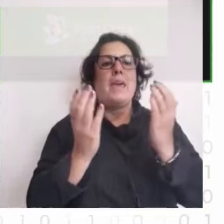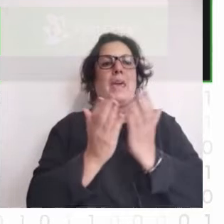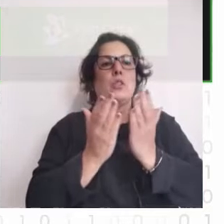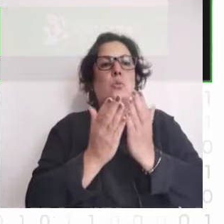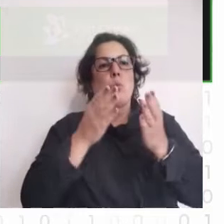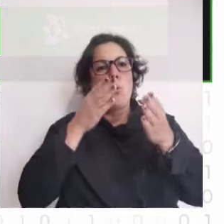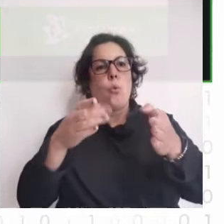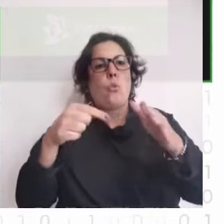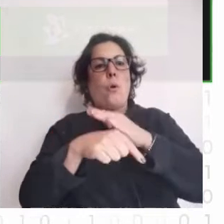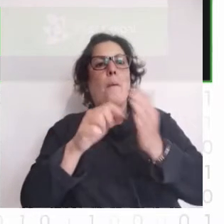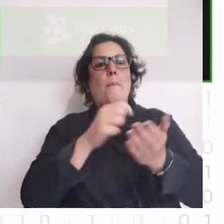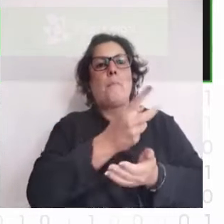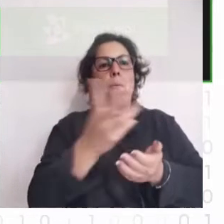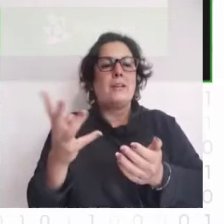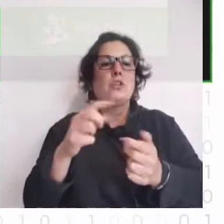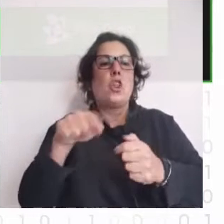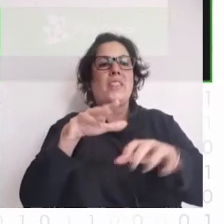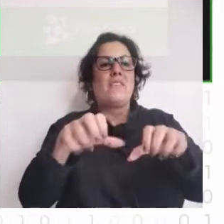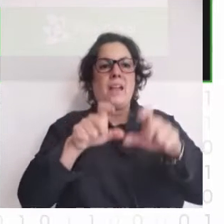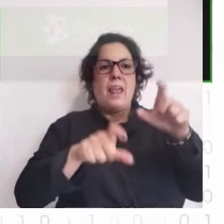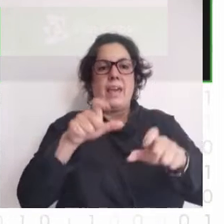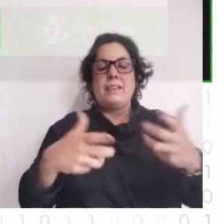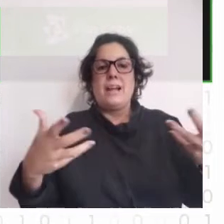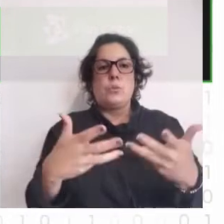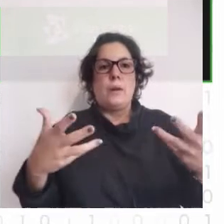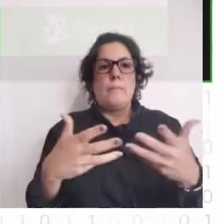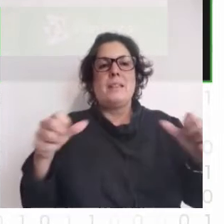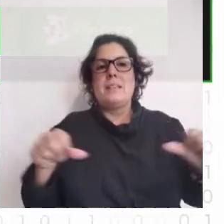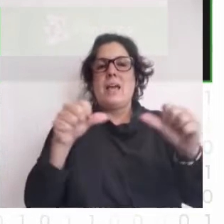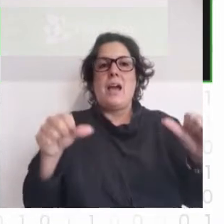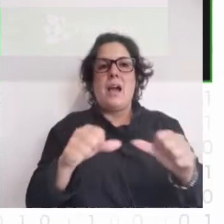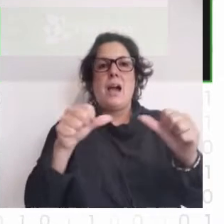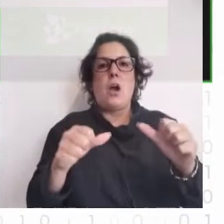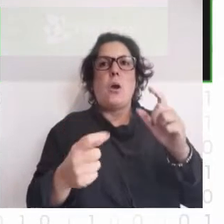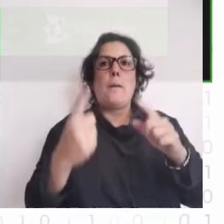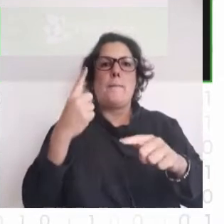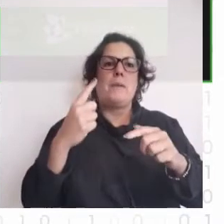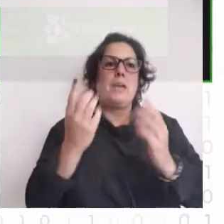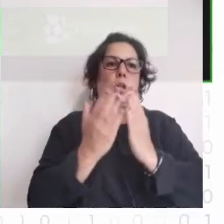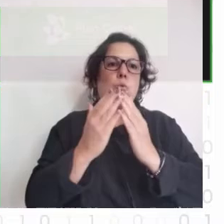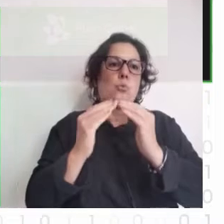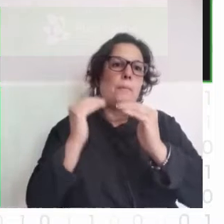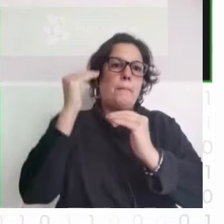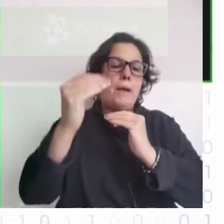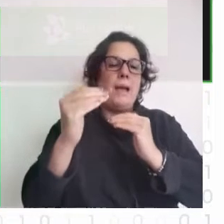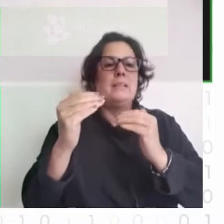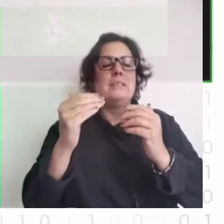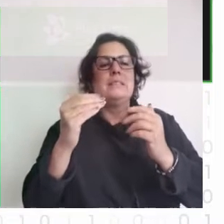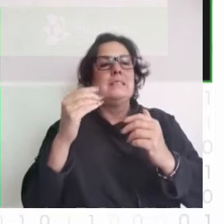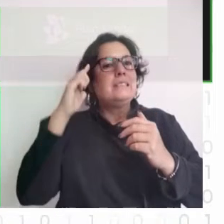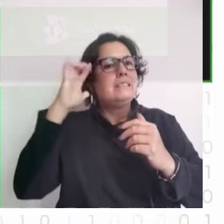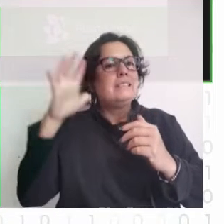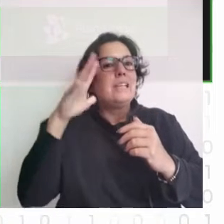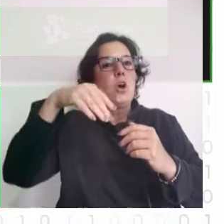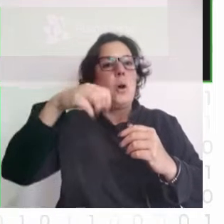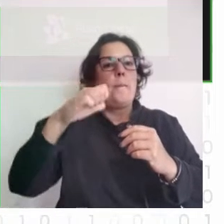de población y demografía y actualmente me encuentro realizando mi doctorado en el área de psicometría y con especialización